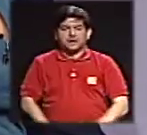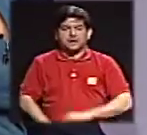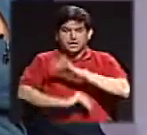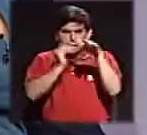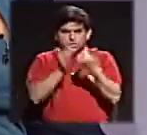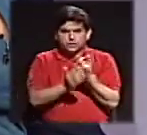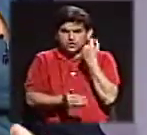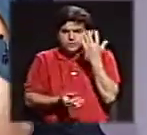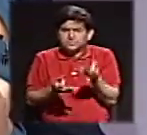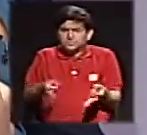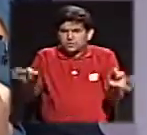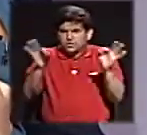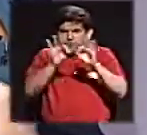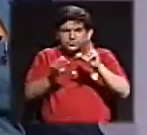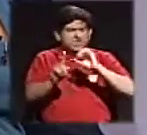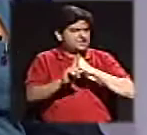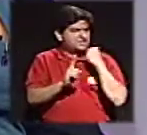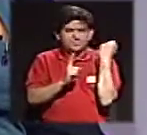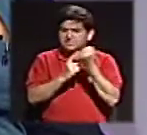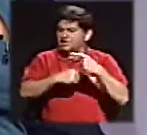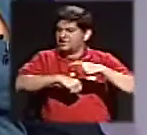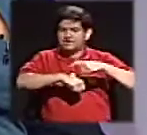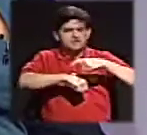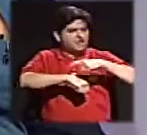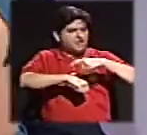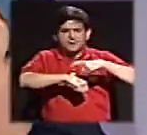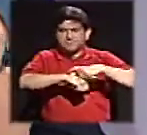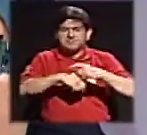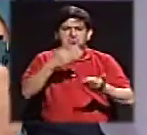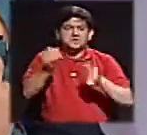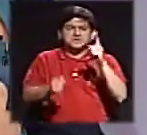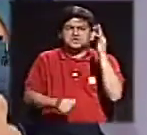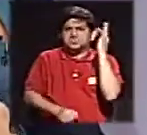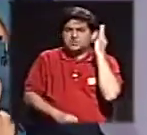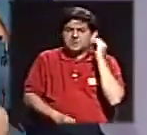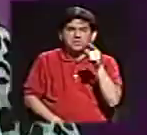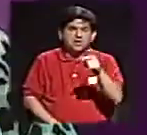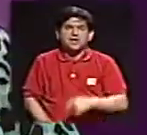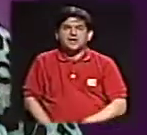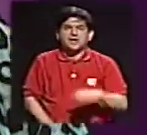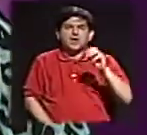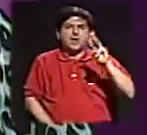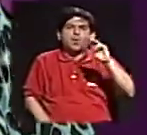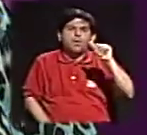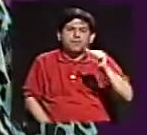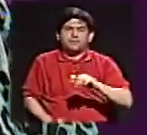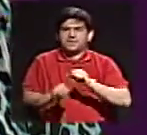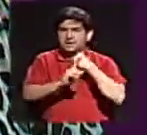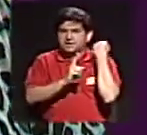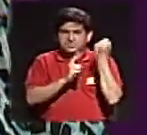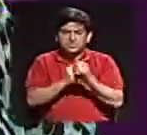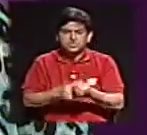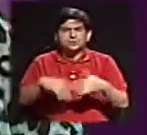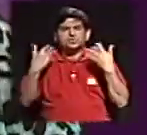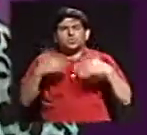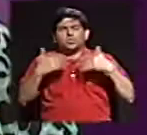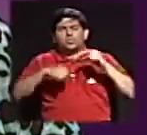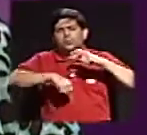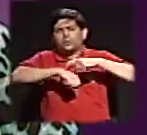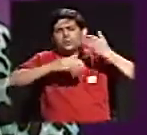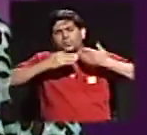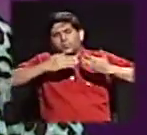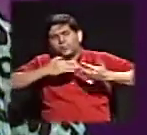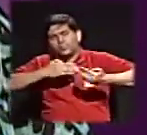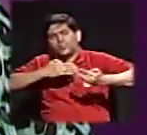todos entendamos que no es una cuestión de un periodo de tiempo en que una señora va a estar incómoda, es una cuestión de muchísimo tiempo, es